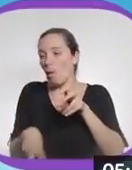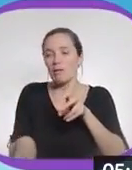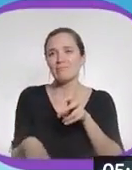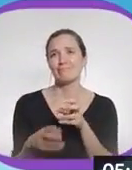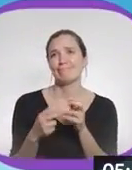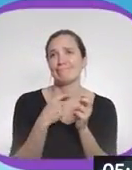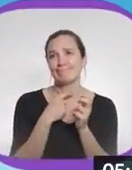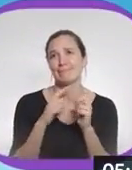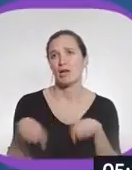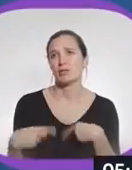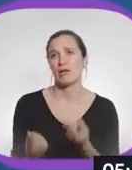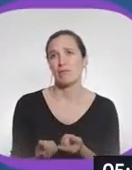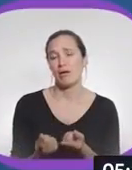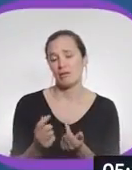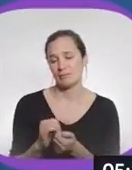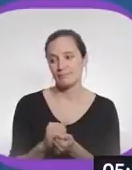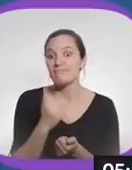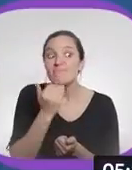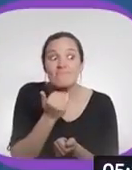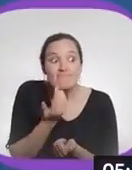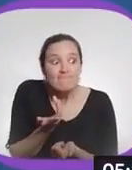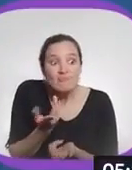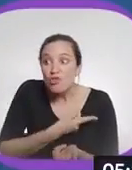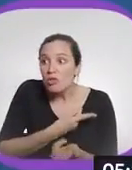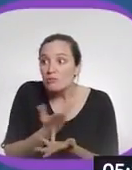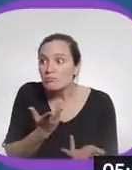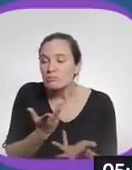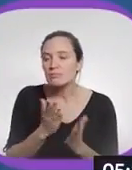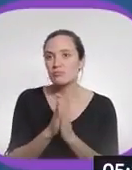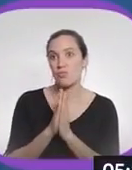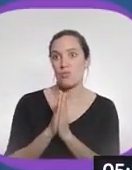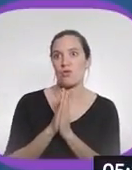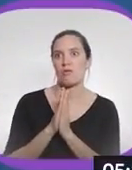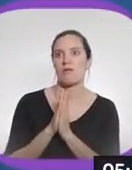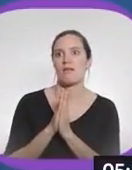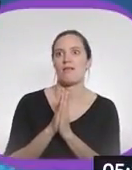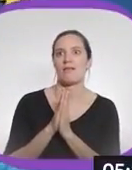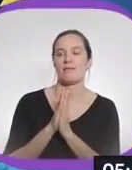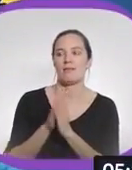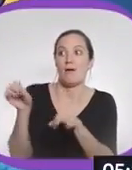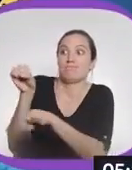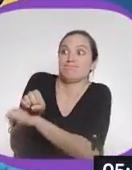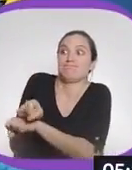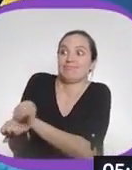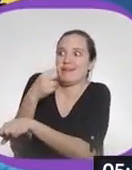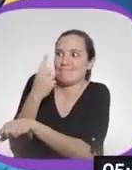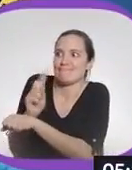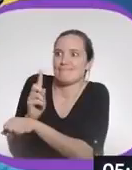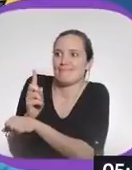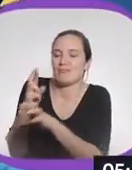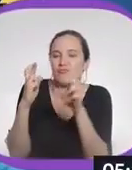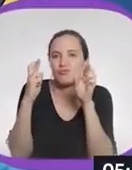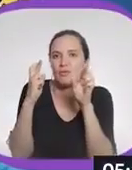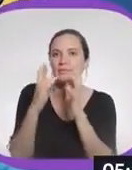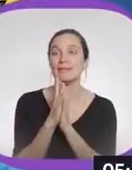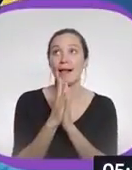¡Quiero a Sparky de vuelta! Pero no sabemos dónde está. Espero que no lo hayan llevado a la perrera. ¡Buena idea! Lo golpeamos con un